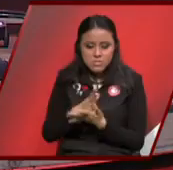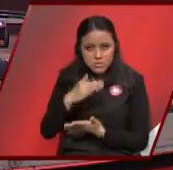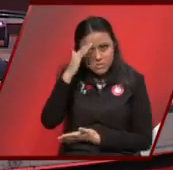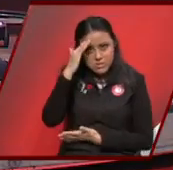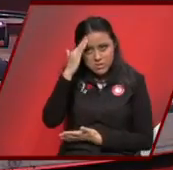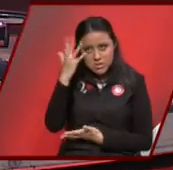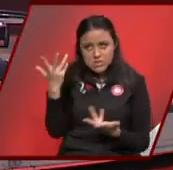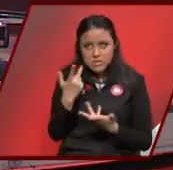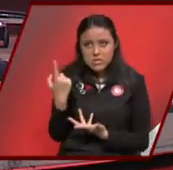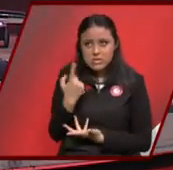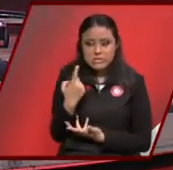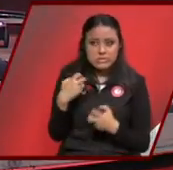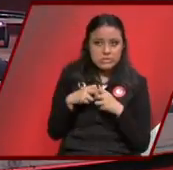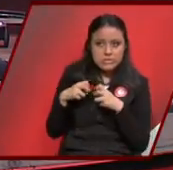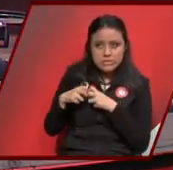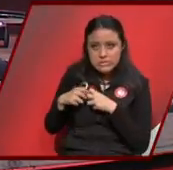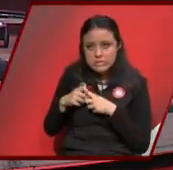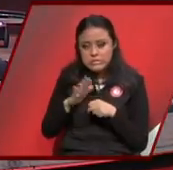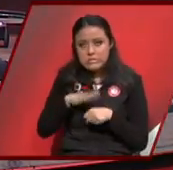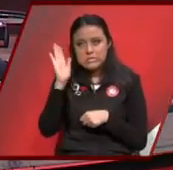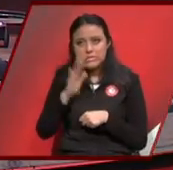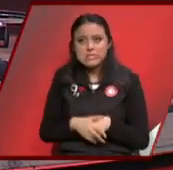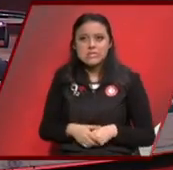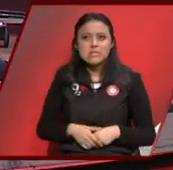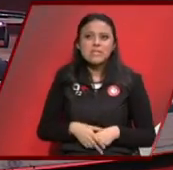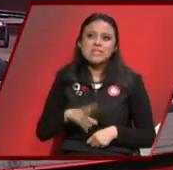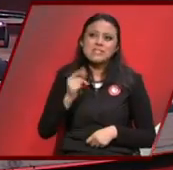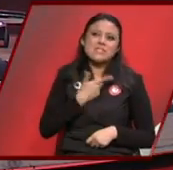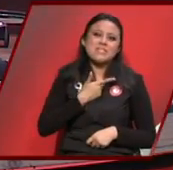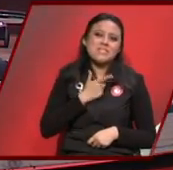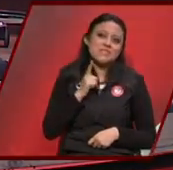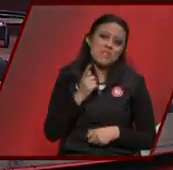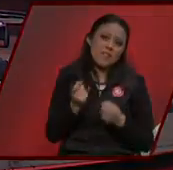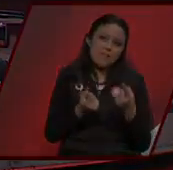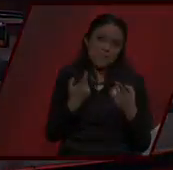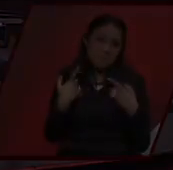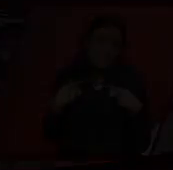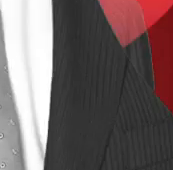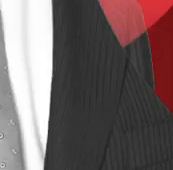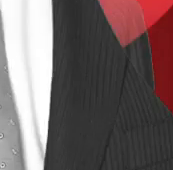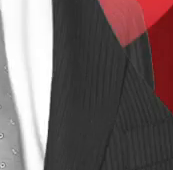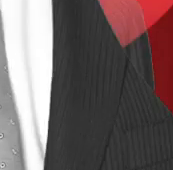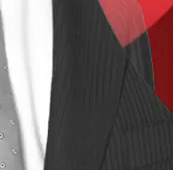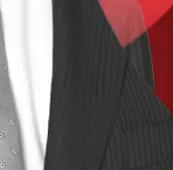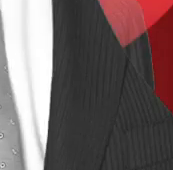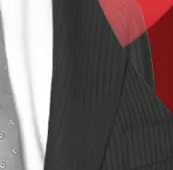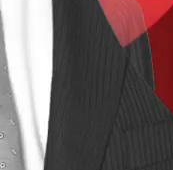te que oigan, sigo. Porque ahorita se van a poner nerviosos más de Yo sé que no les gusta a muchos hueseros que andan por ahí.